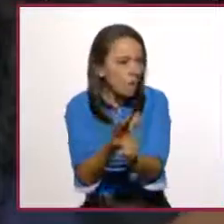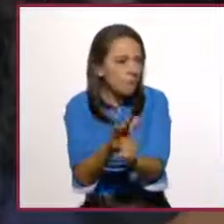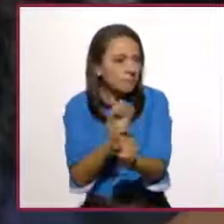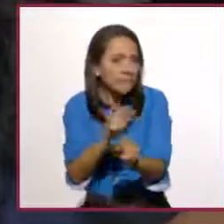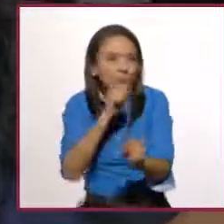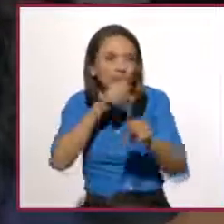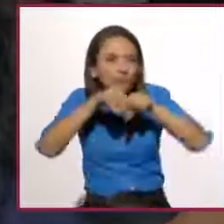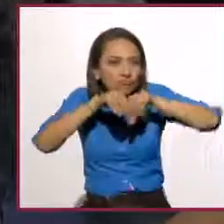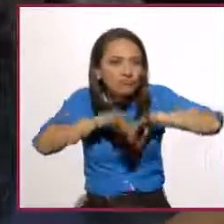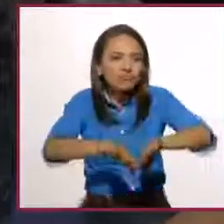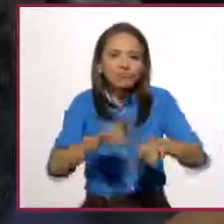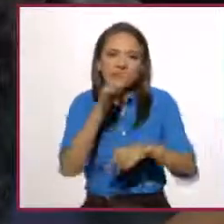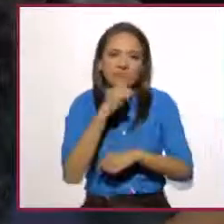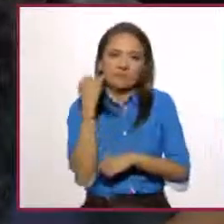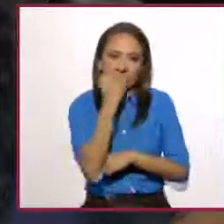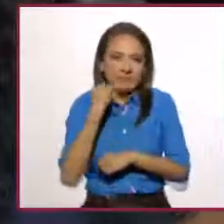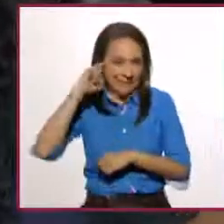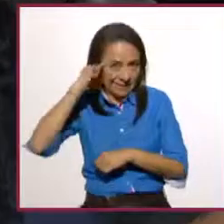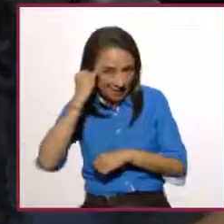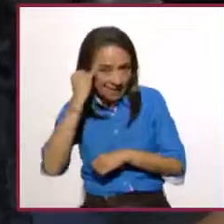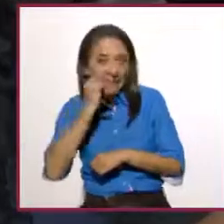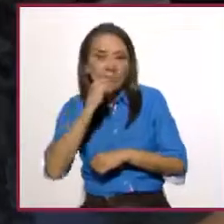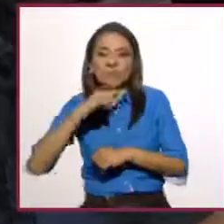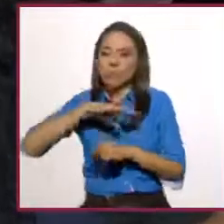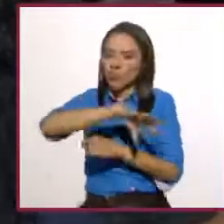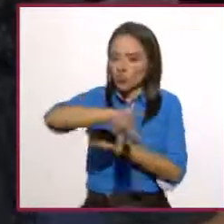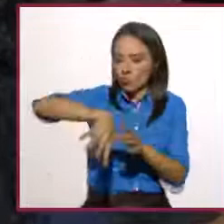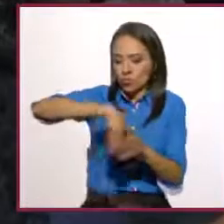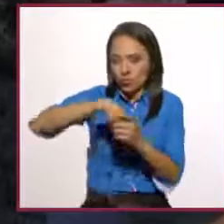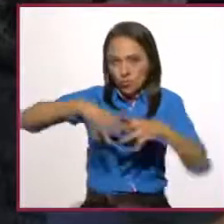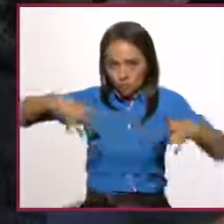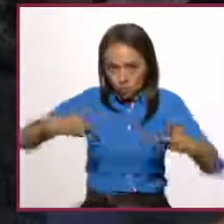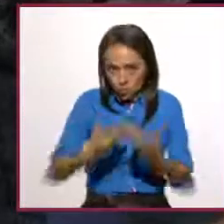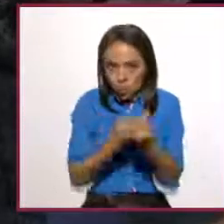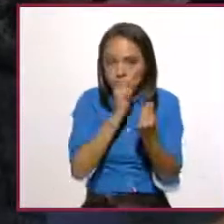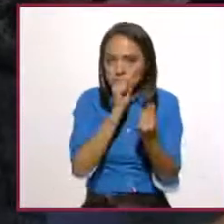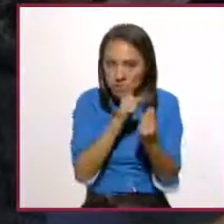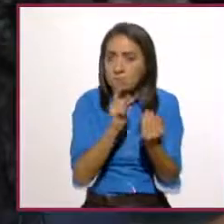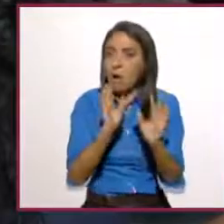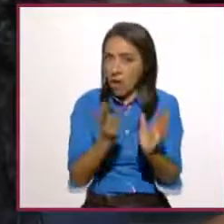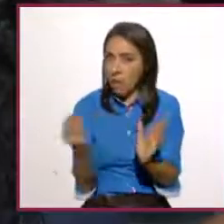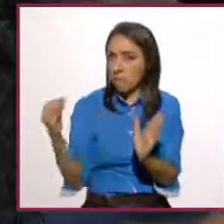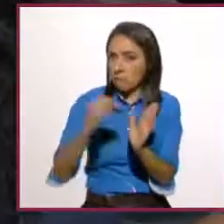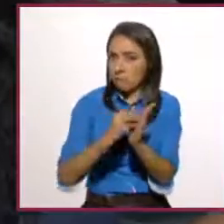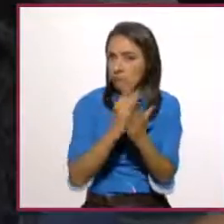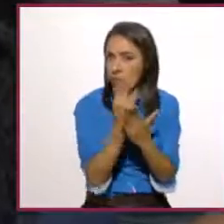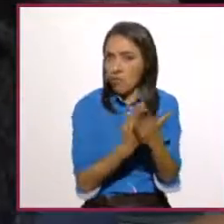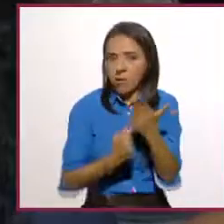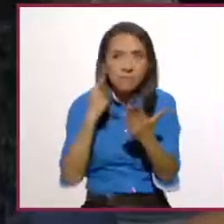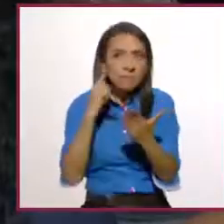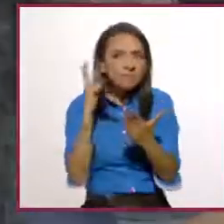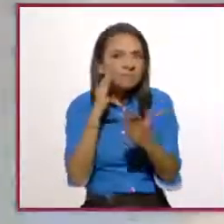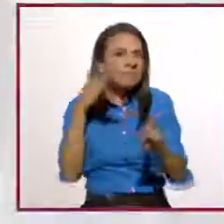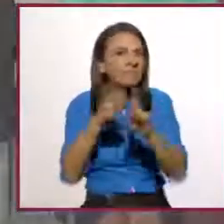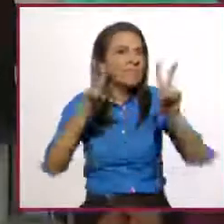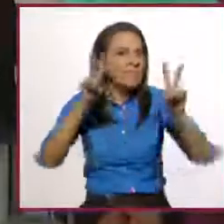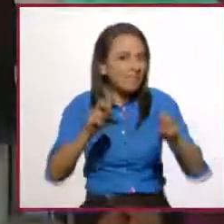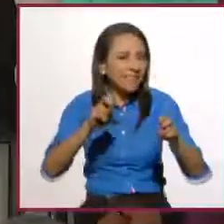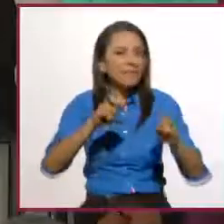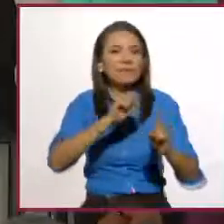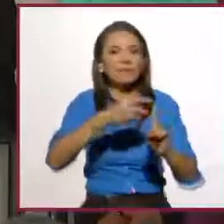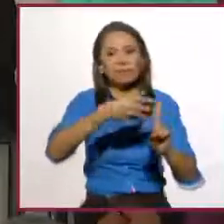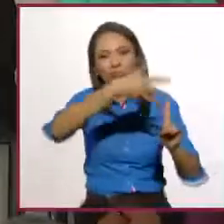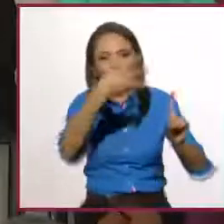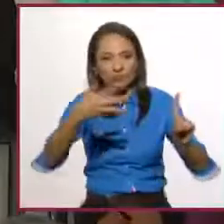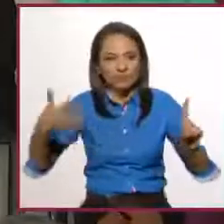ejemplo, de las lenguas indígenas, la inclusión. De hecho, estamos incorporando un programa que tiene que ver con la diversidad sexual.